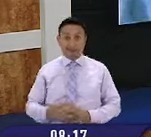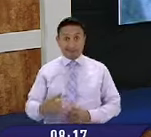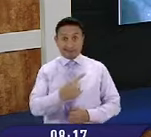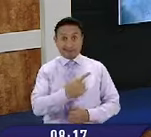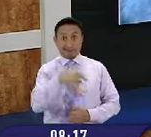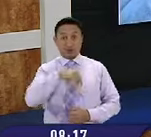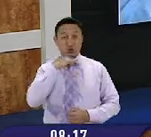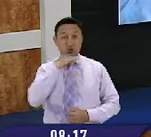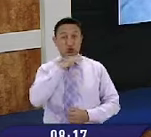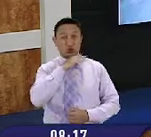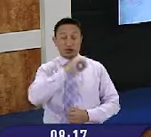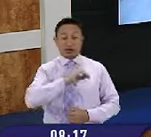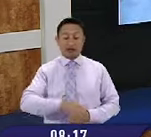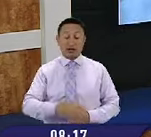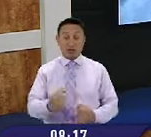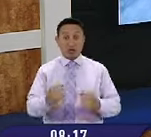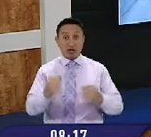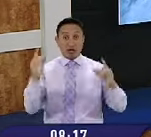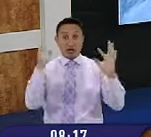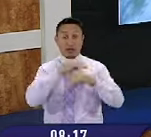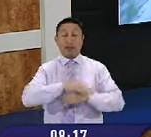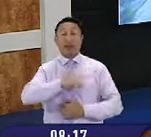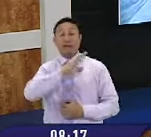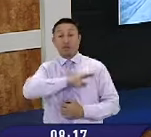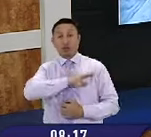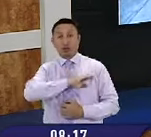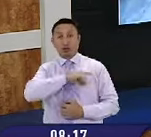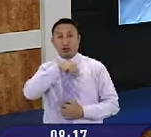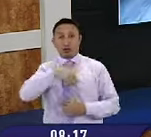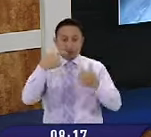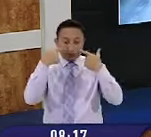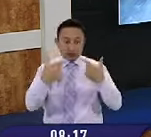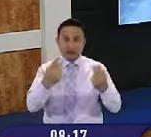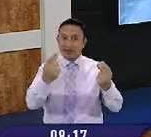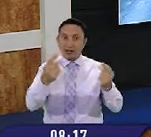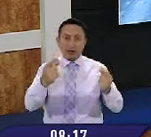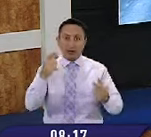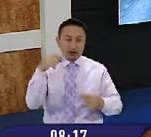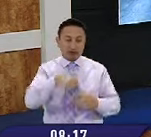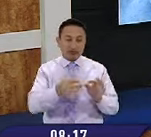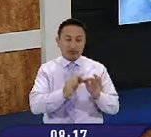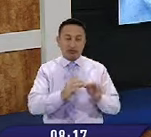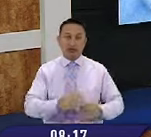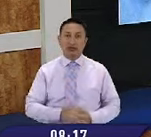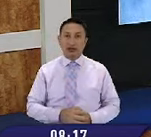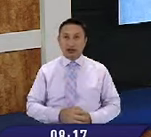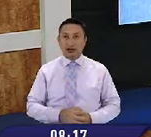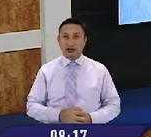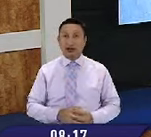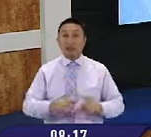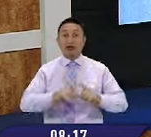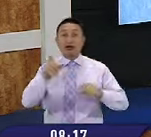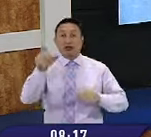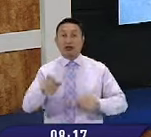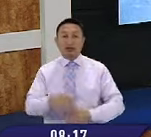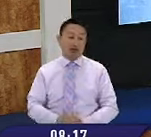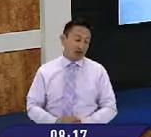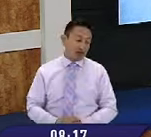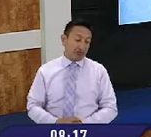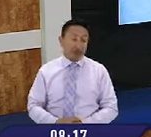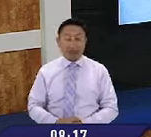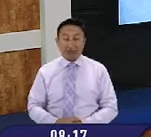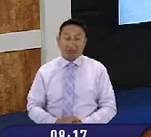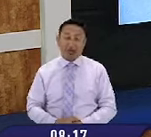foco de contaminación enorme. El municipio debería estar cayendo y levantando, arreglando eso. Pero como hay gente que le vale